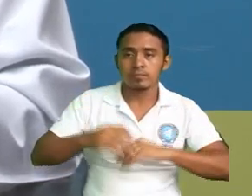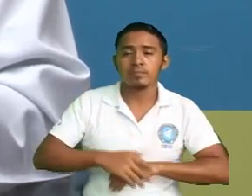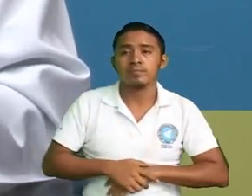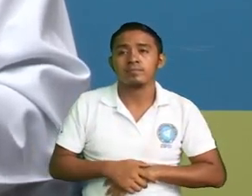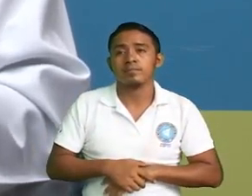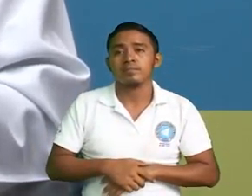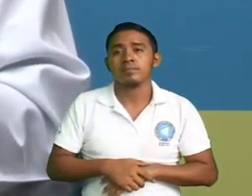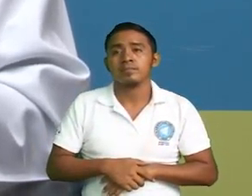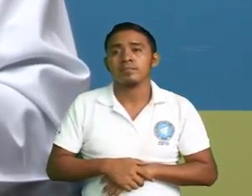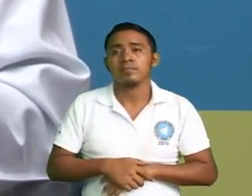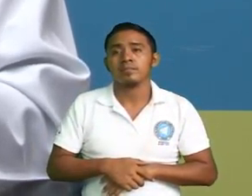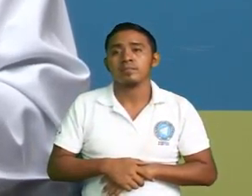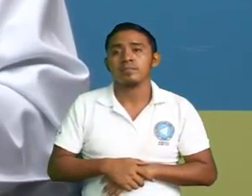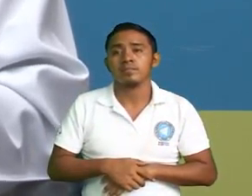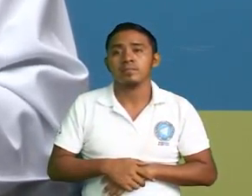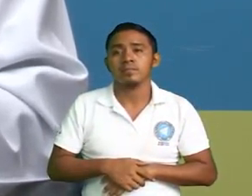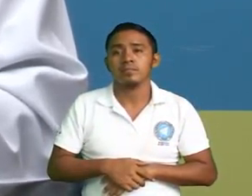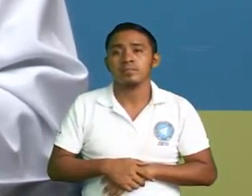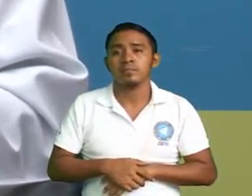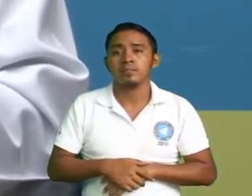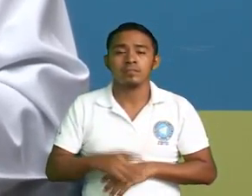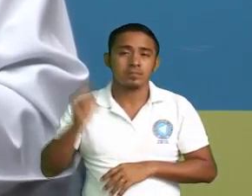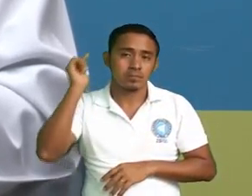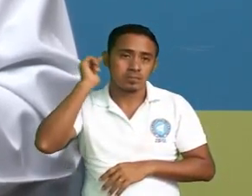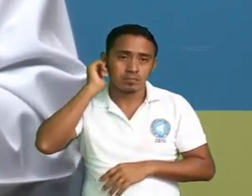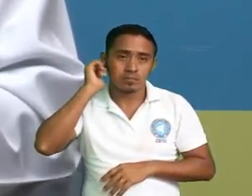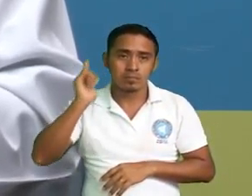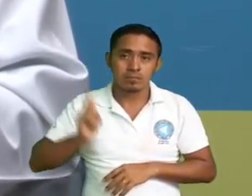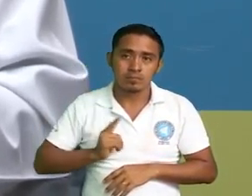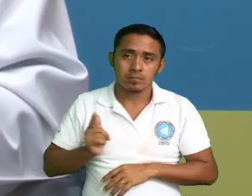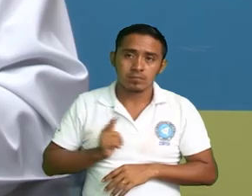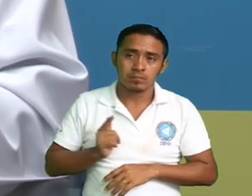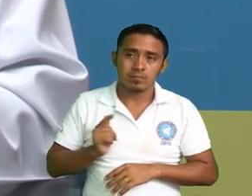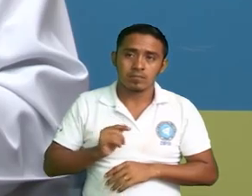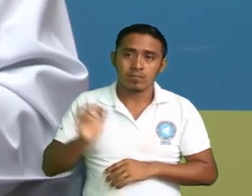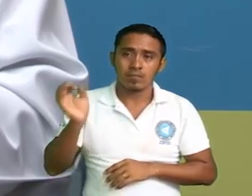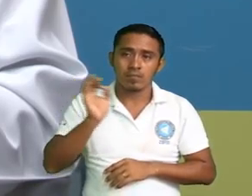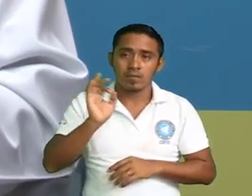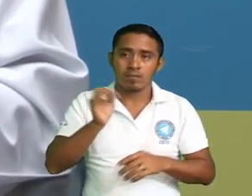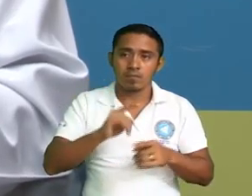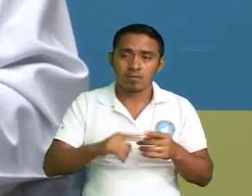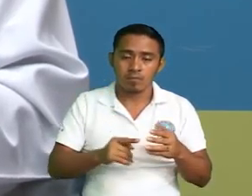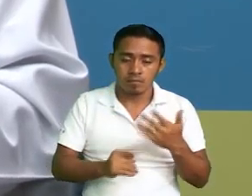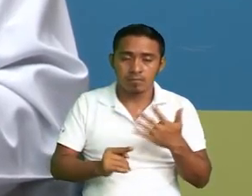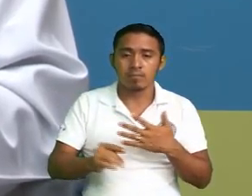decir, en el oído ahí se encuentran receptores, como les